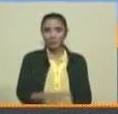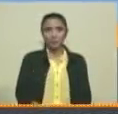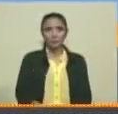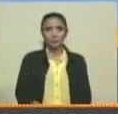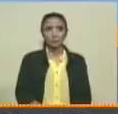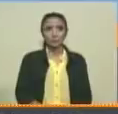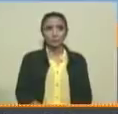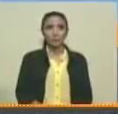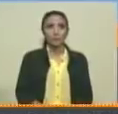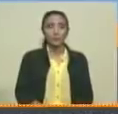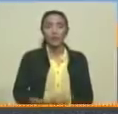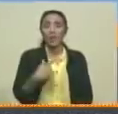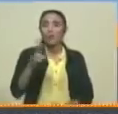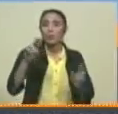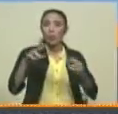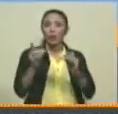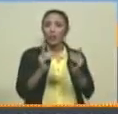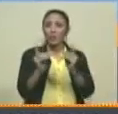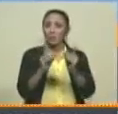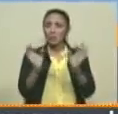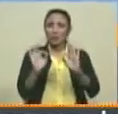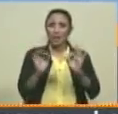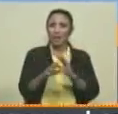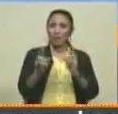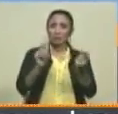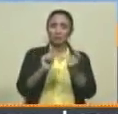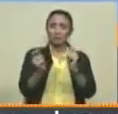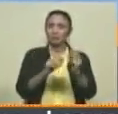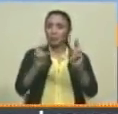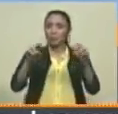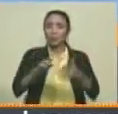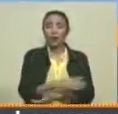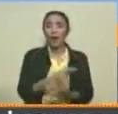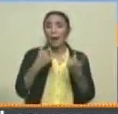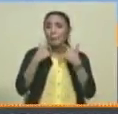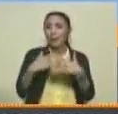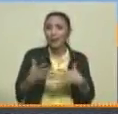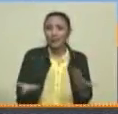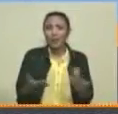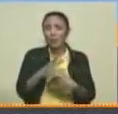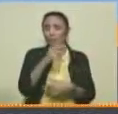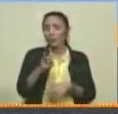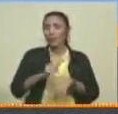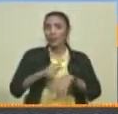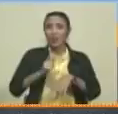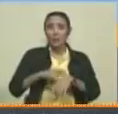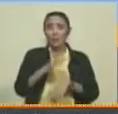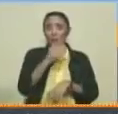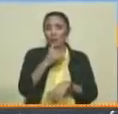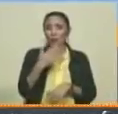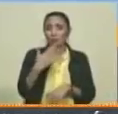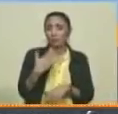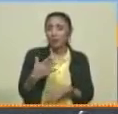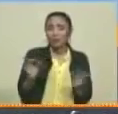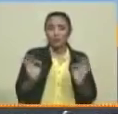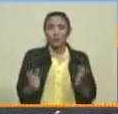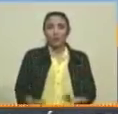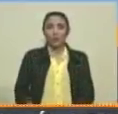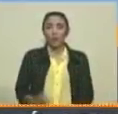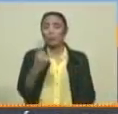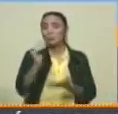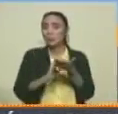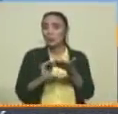Ahí no se discute de nada y todo lo que se hace es perder el tiempo y no surge una resolución, una